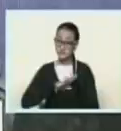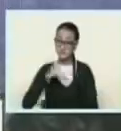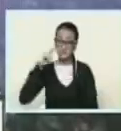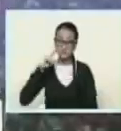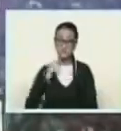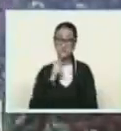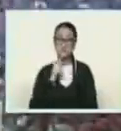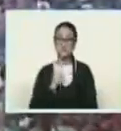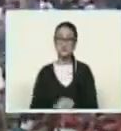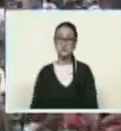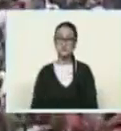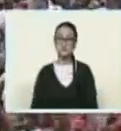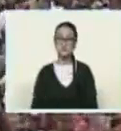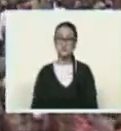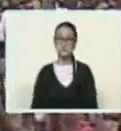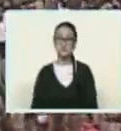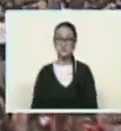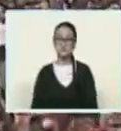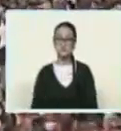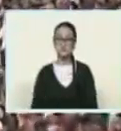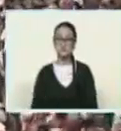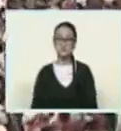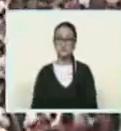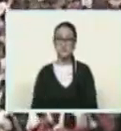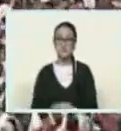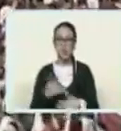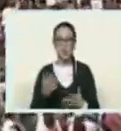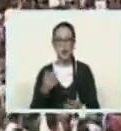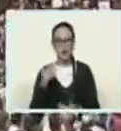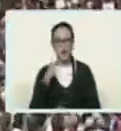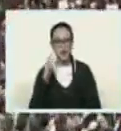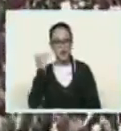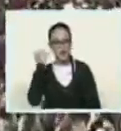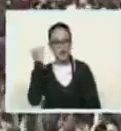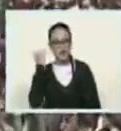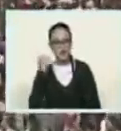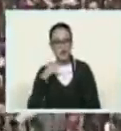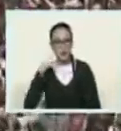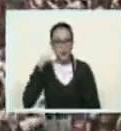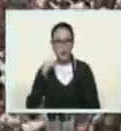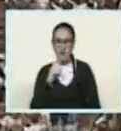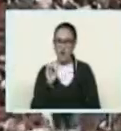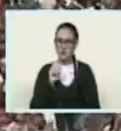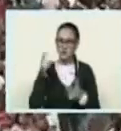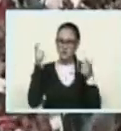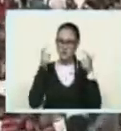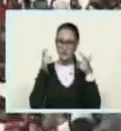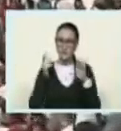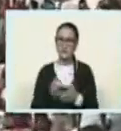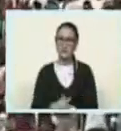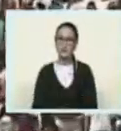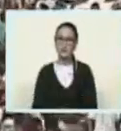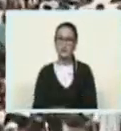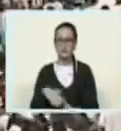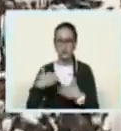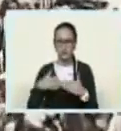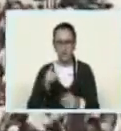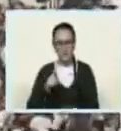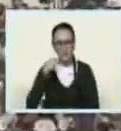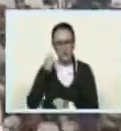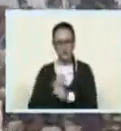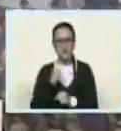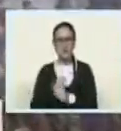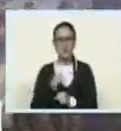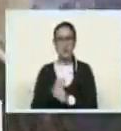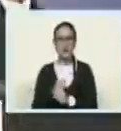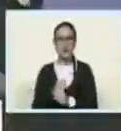Bolívar, que en Angostura nos decía cuál era la ruta. Un bolivariano, un chavista, debemos trabajar